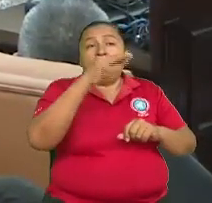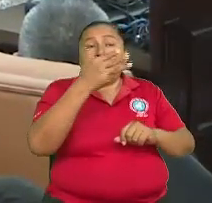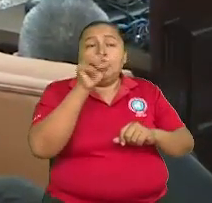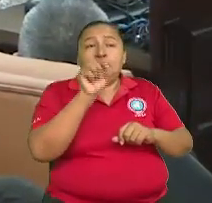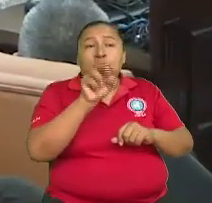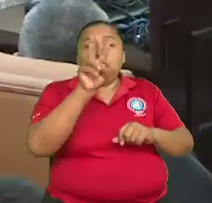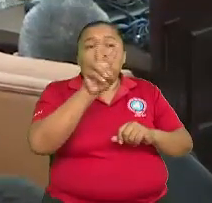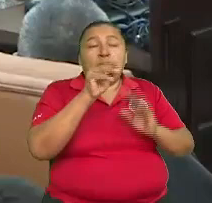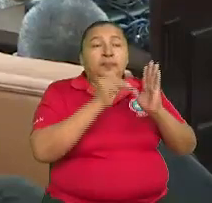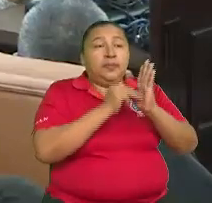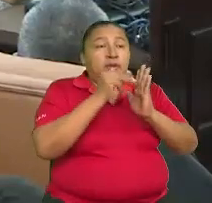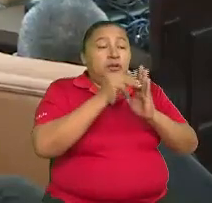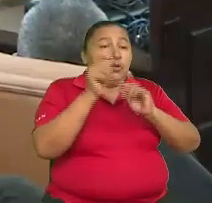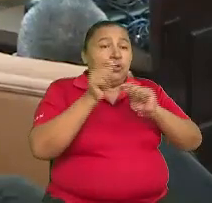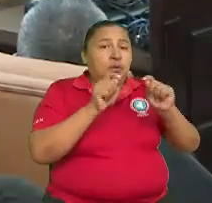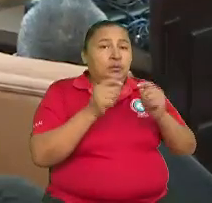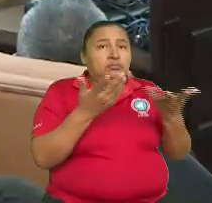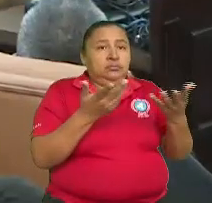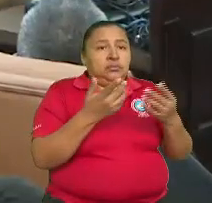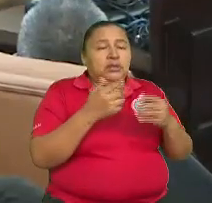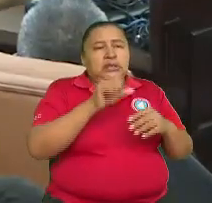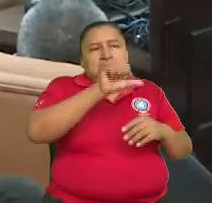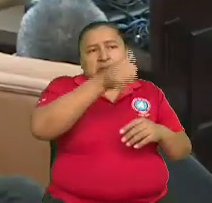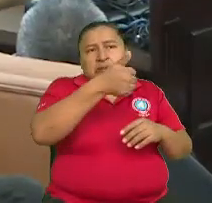29.2 millones de dólares, o sea, el